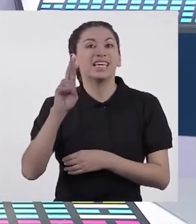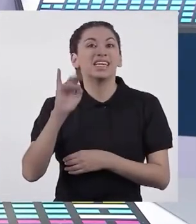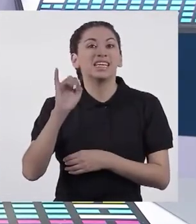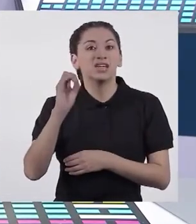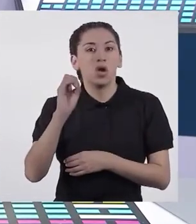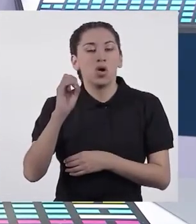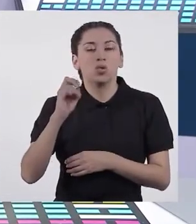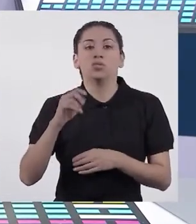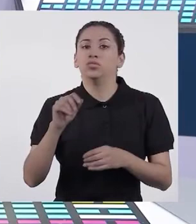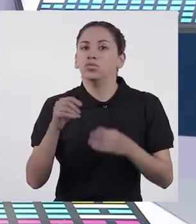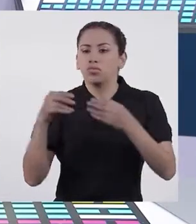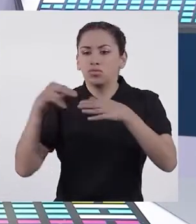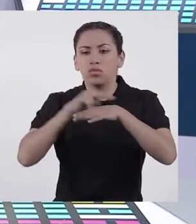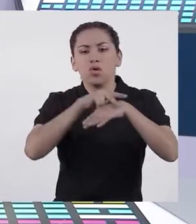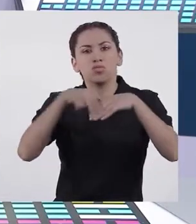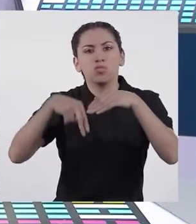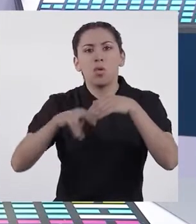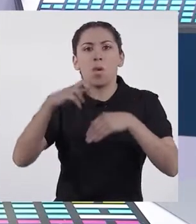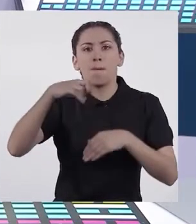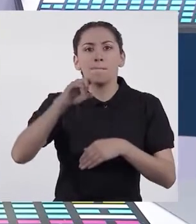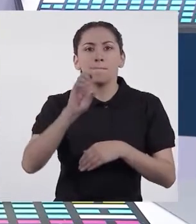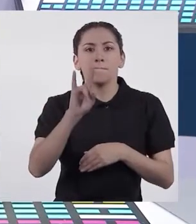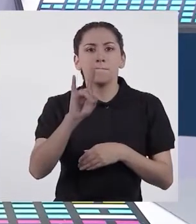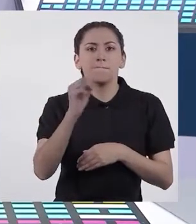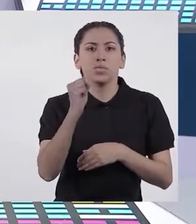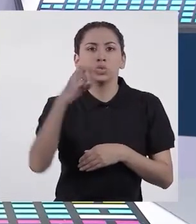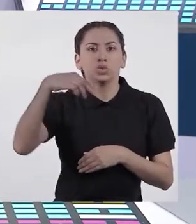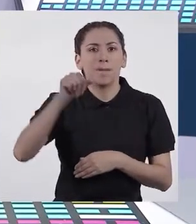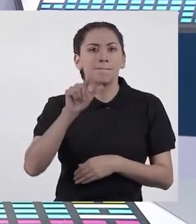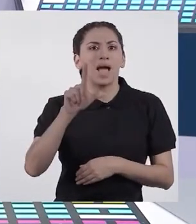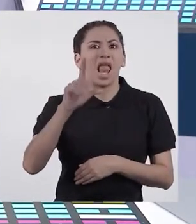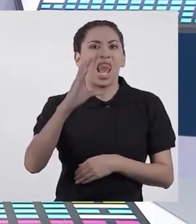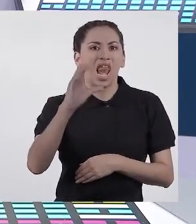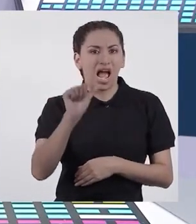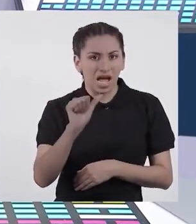discurriendo a través de la quebrada Puzmalca.